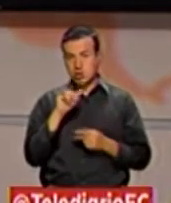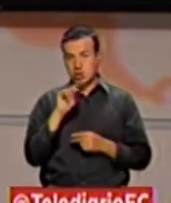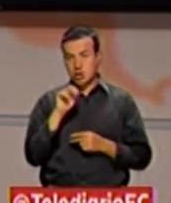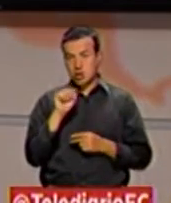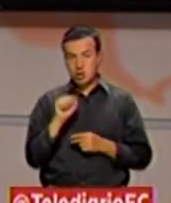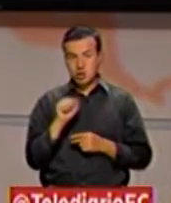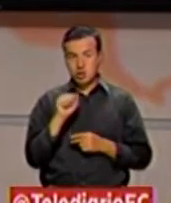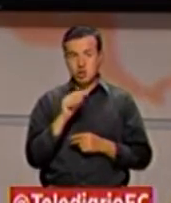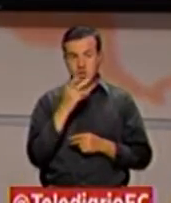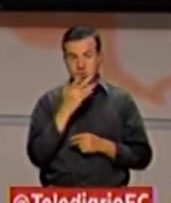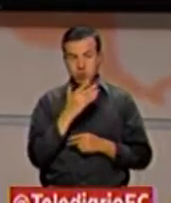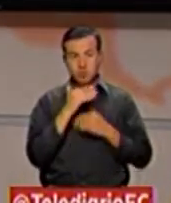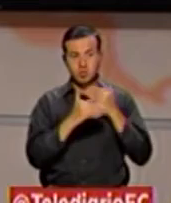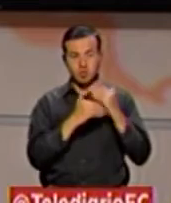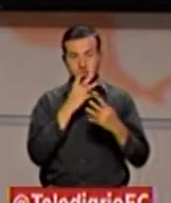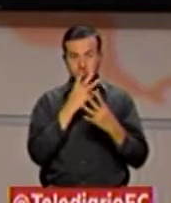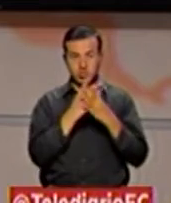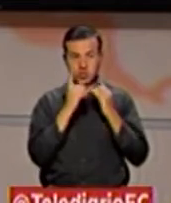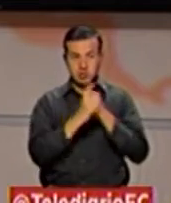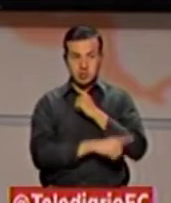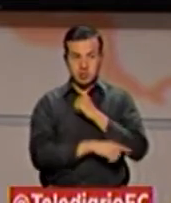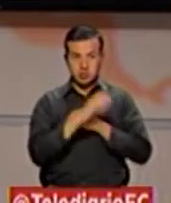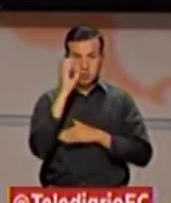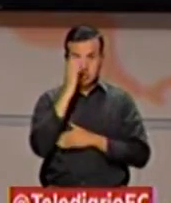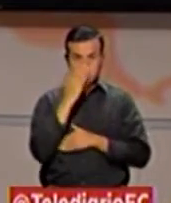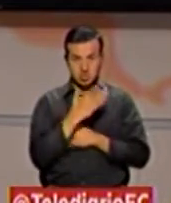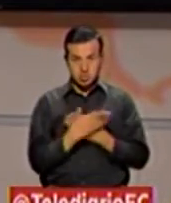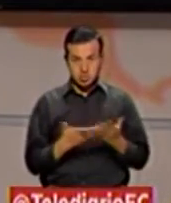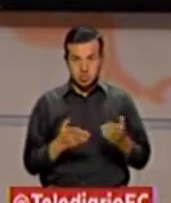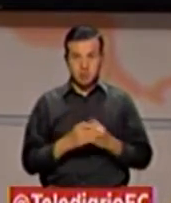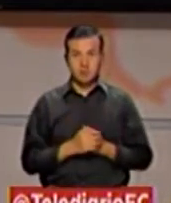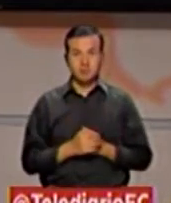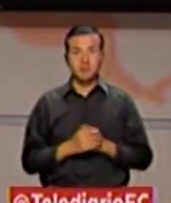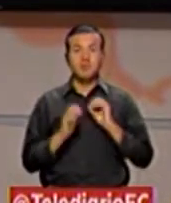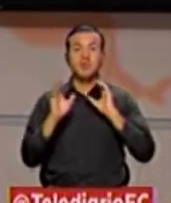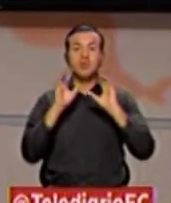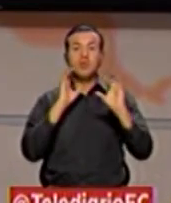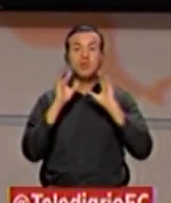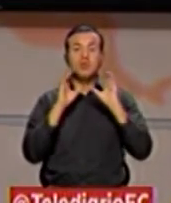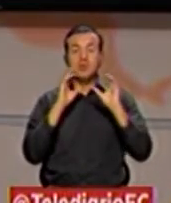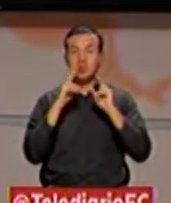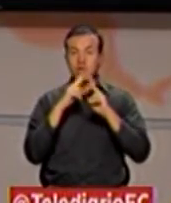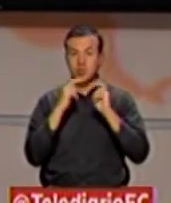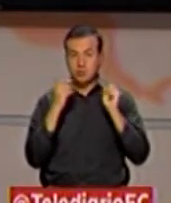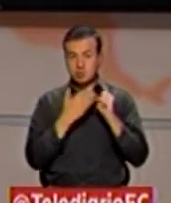dentro del proceso penal en Colombia, las